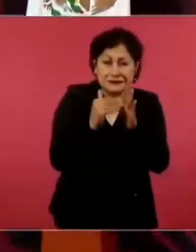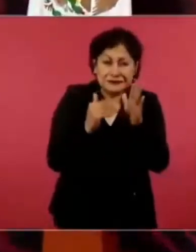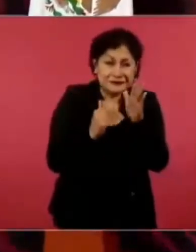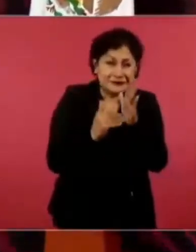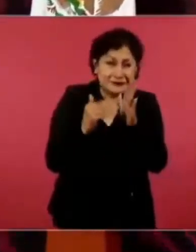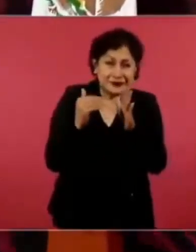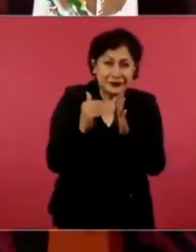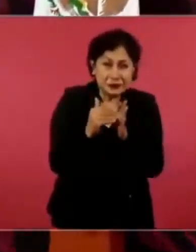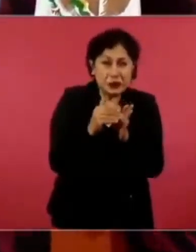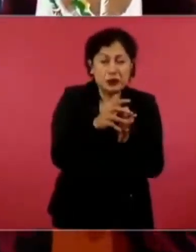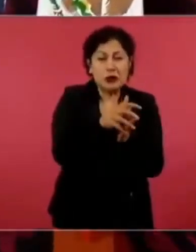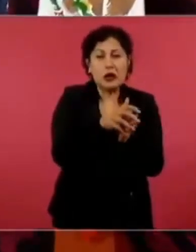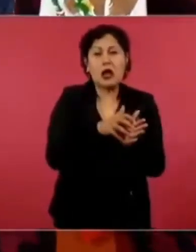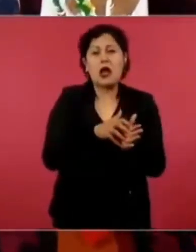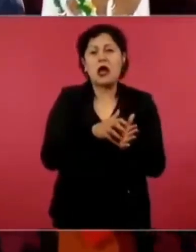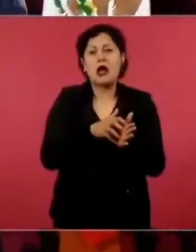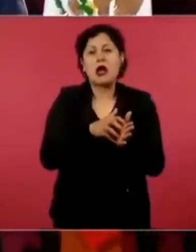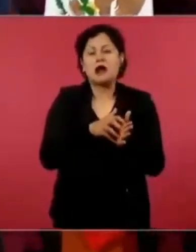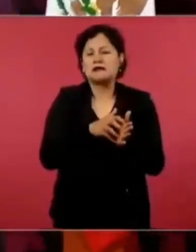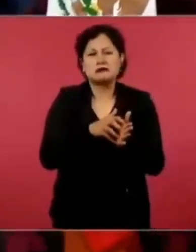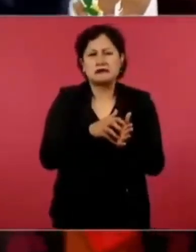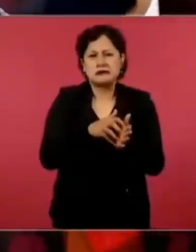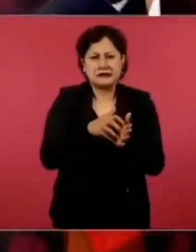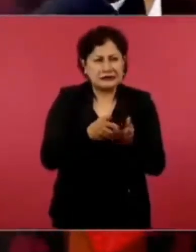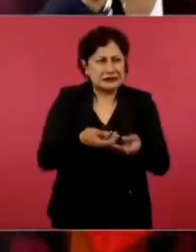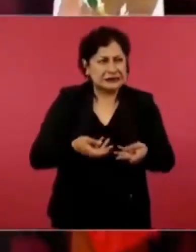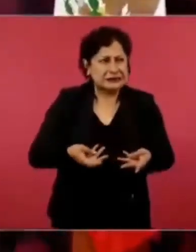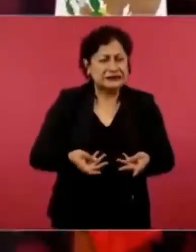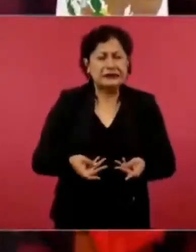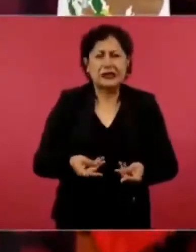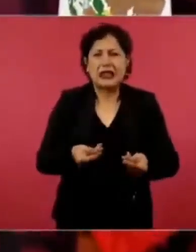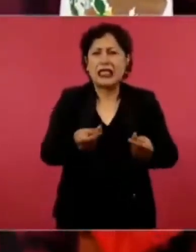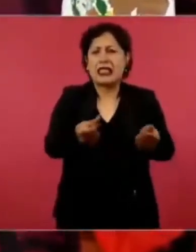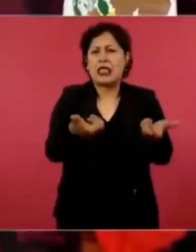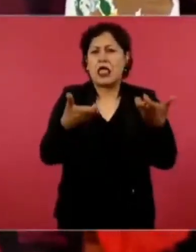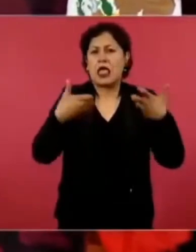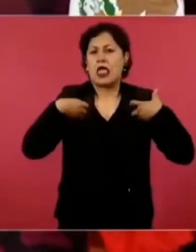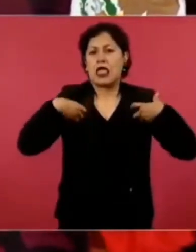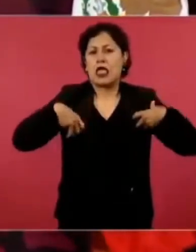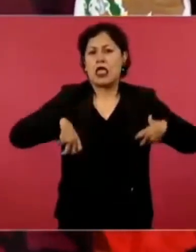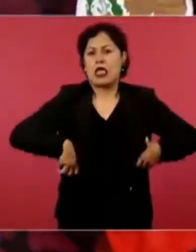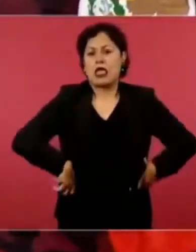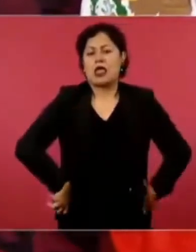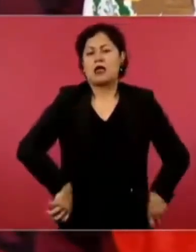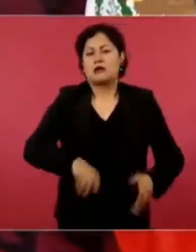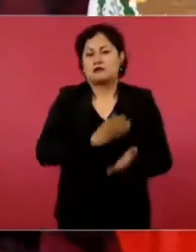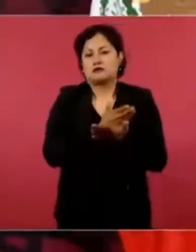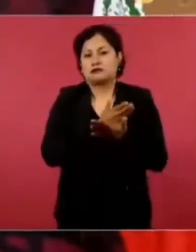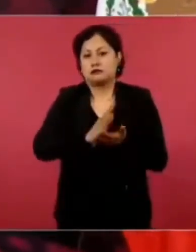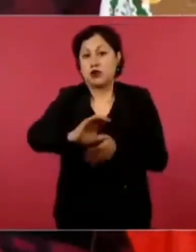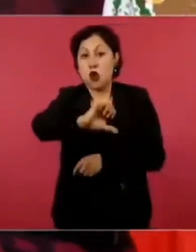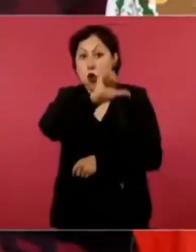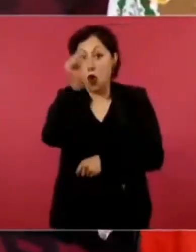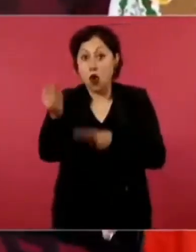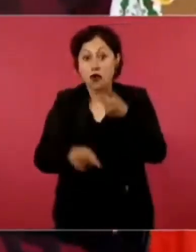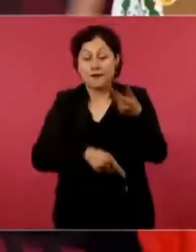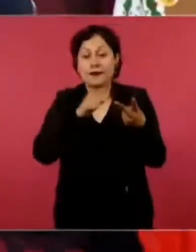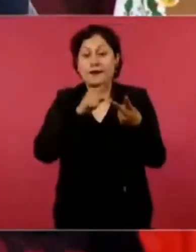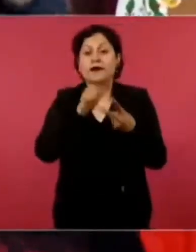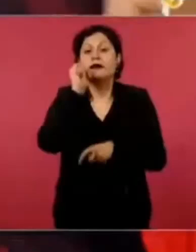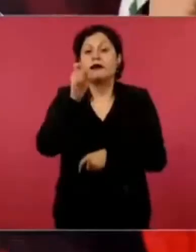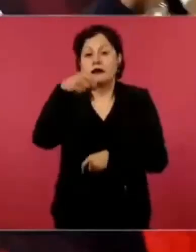Y así por el estilo. Los lujos en el gobierno. Cuando llego,